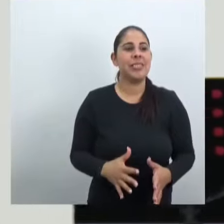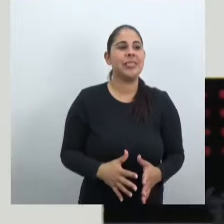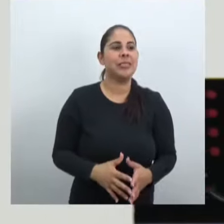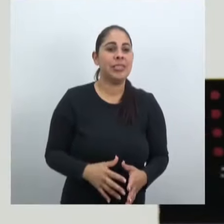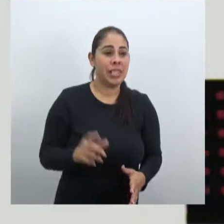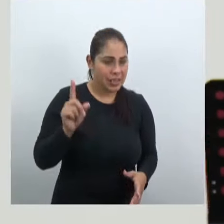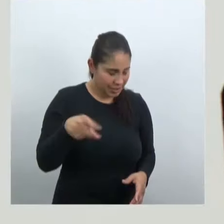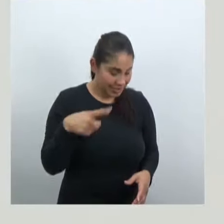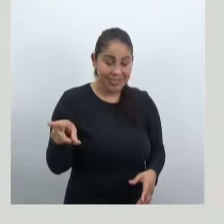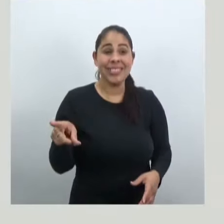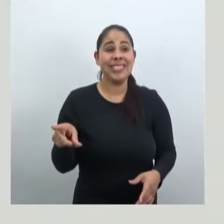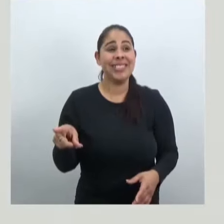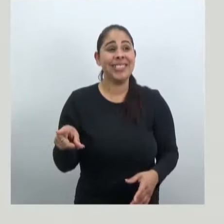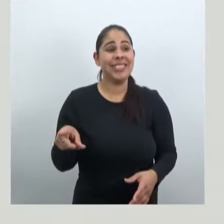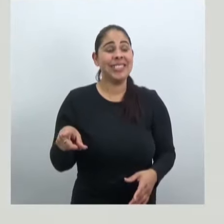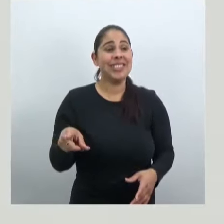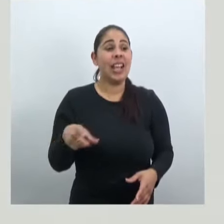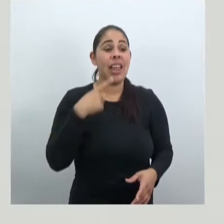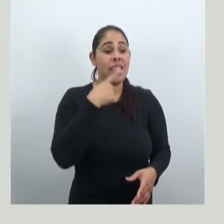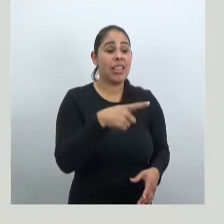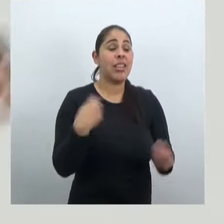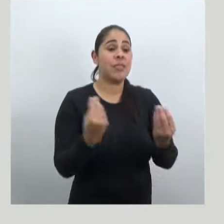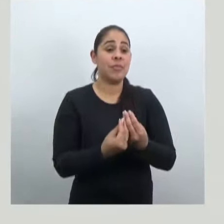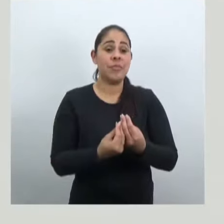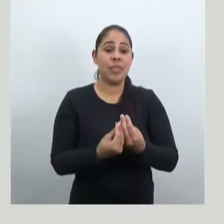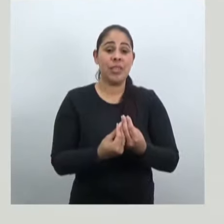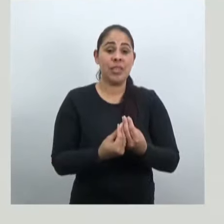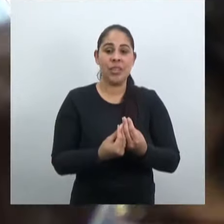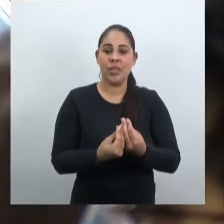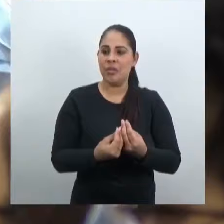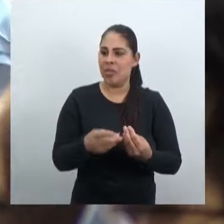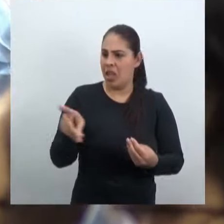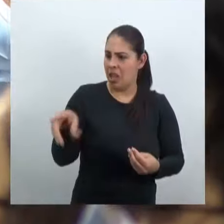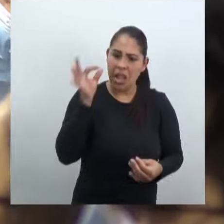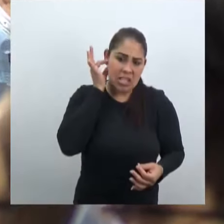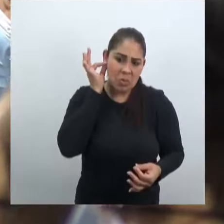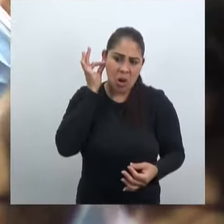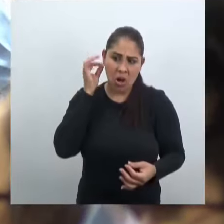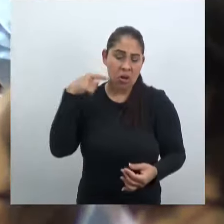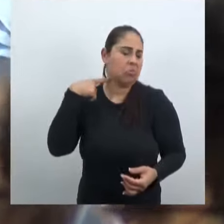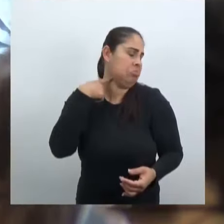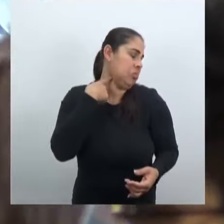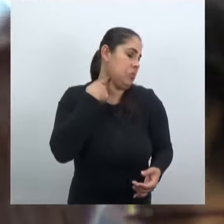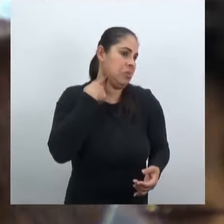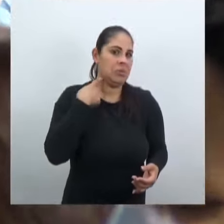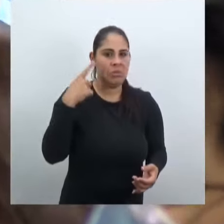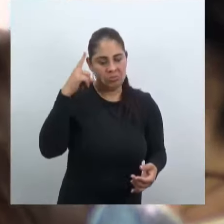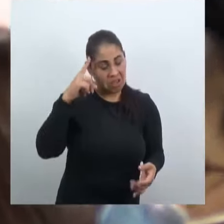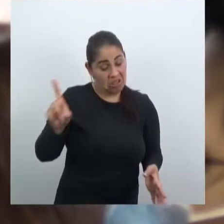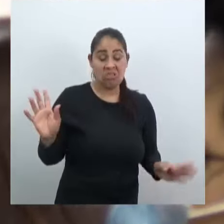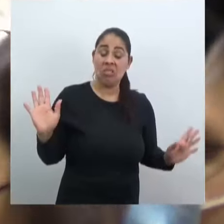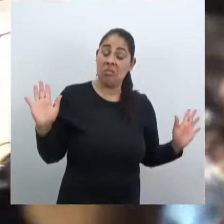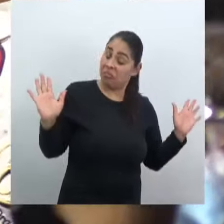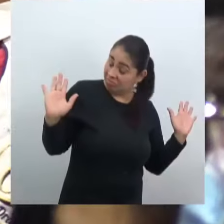¡Sí! Di conmigo, no sabe lo que se perdió. Di conmigo, no sabe lo que se perdió.